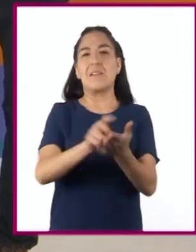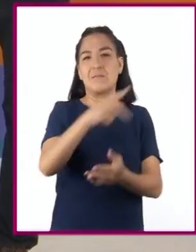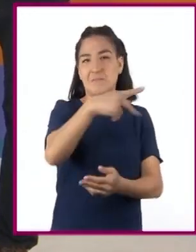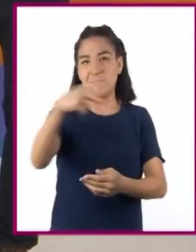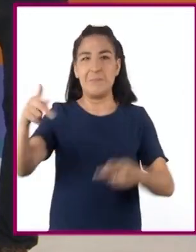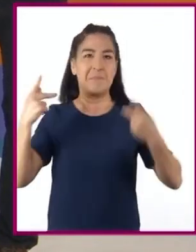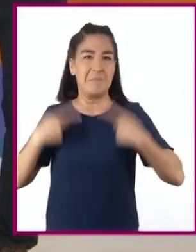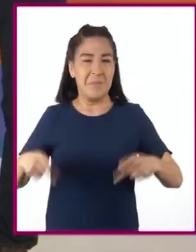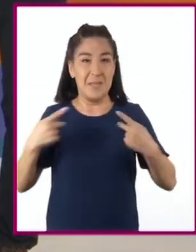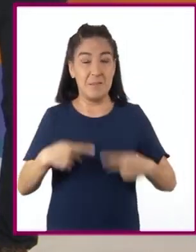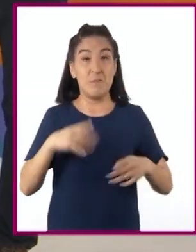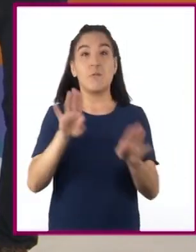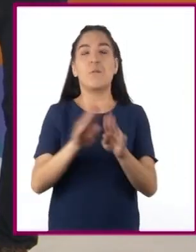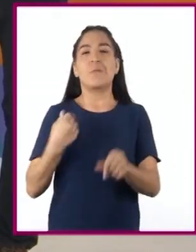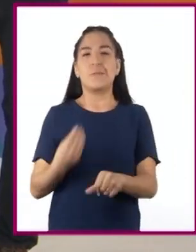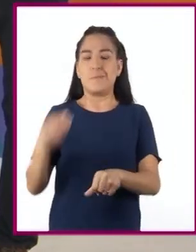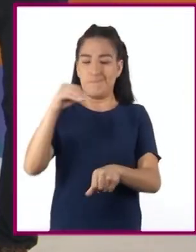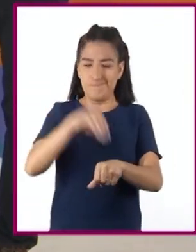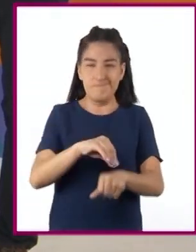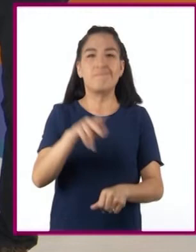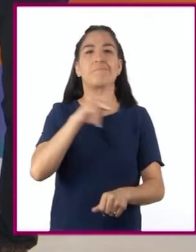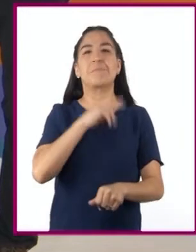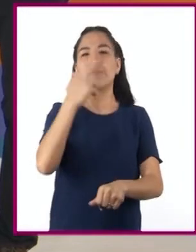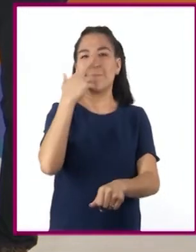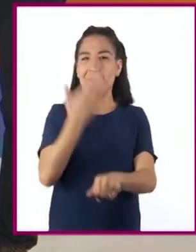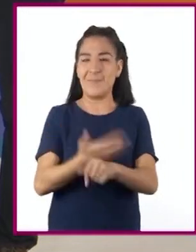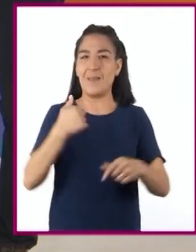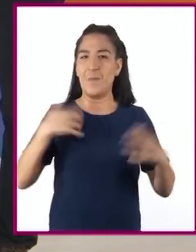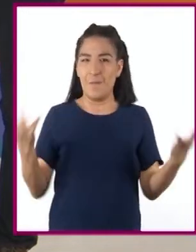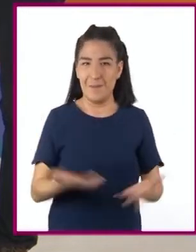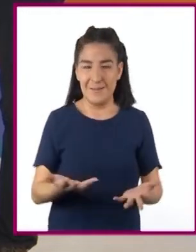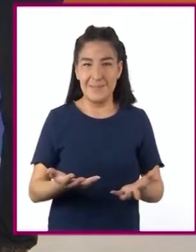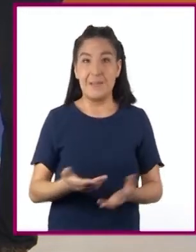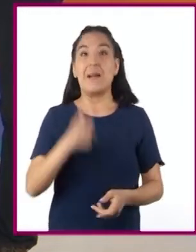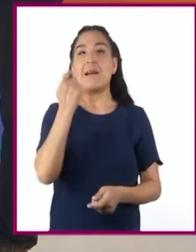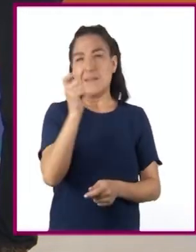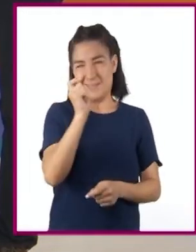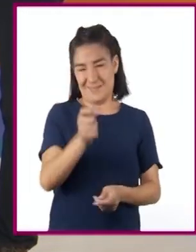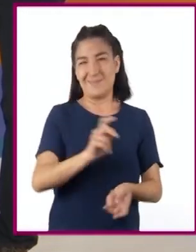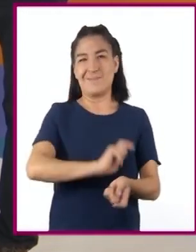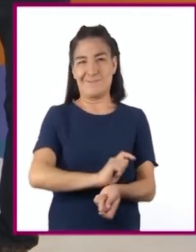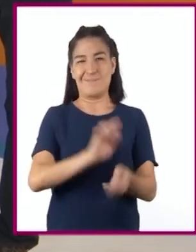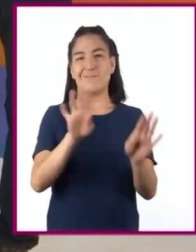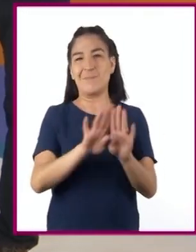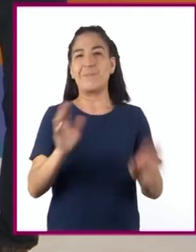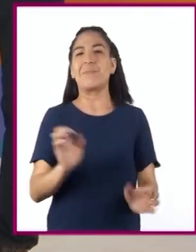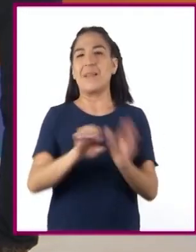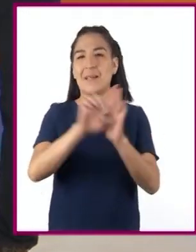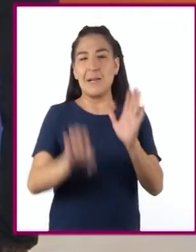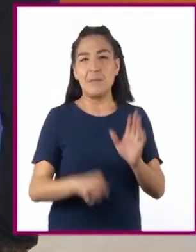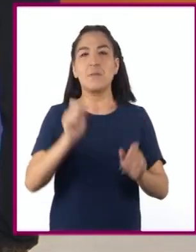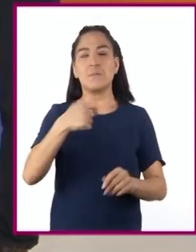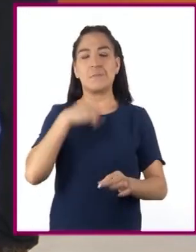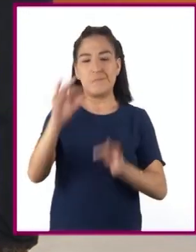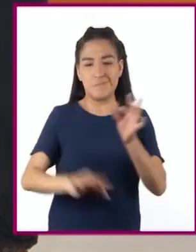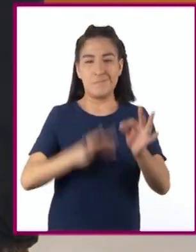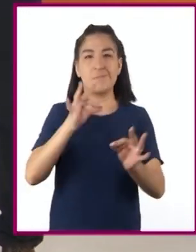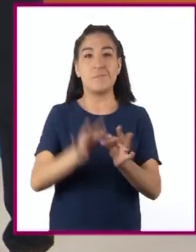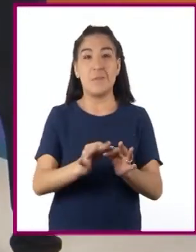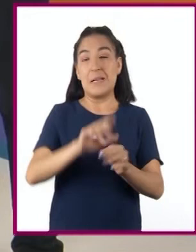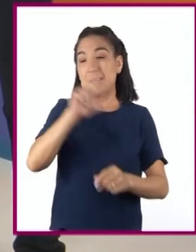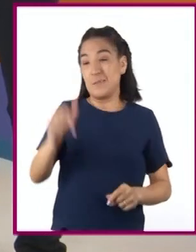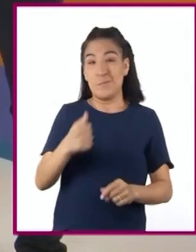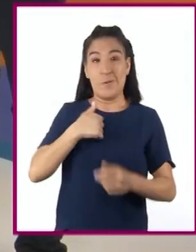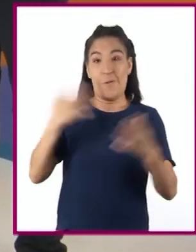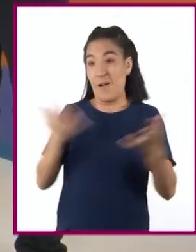personas, asumiendo la responsabilidad de nuestros actos, es decir, comprometidos ante las consecuencias que surjan